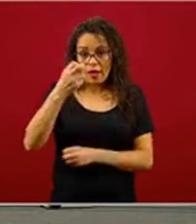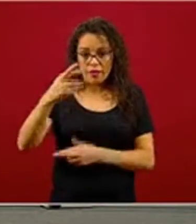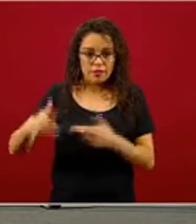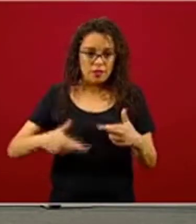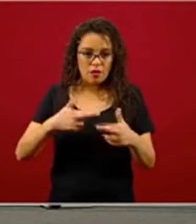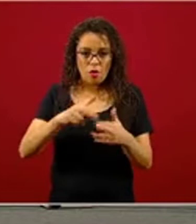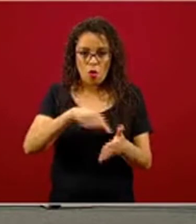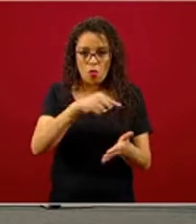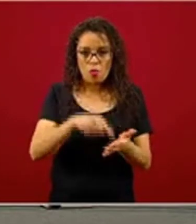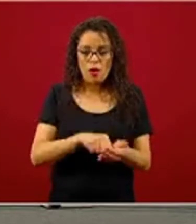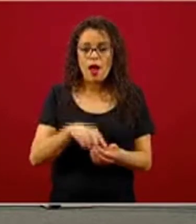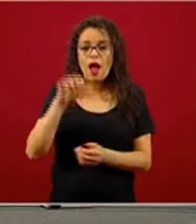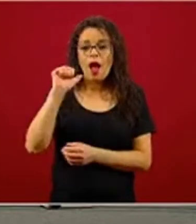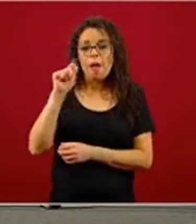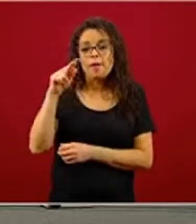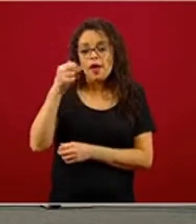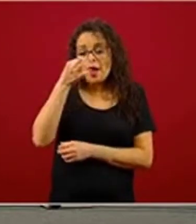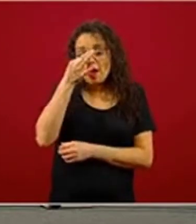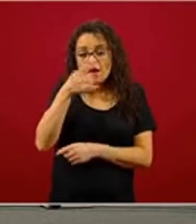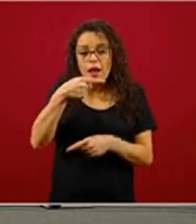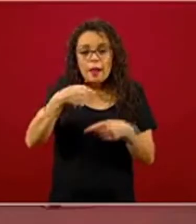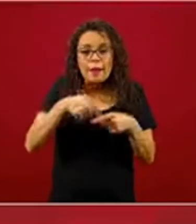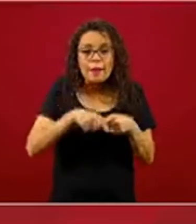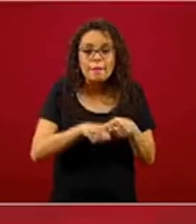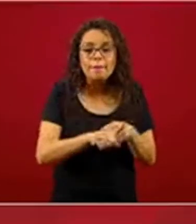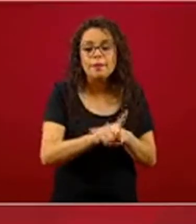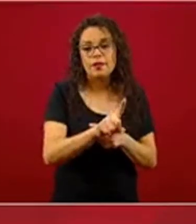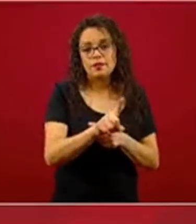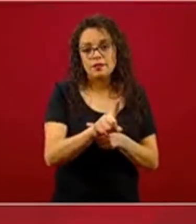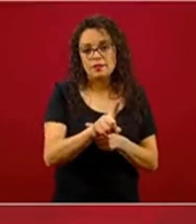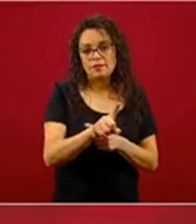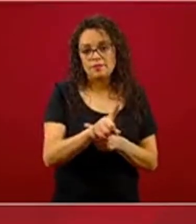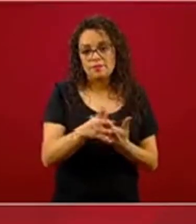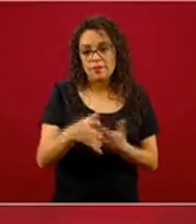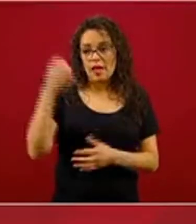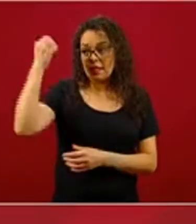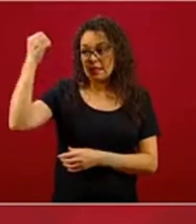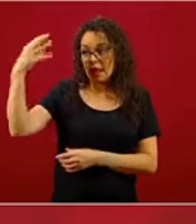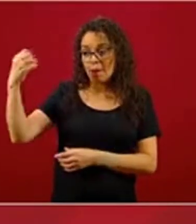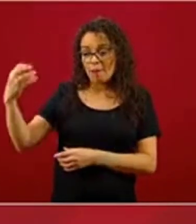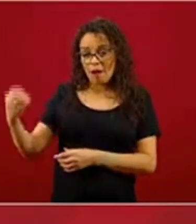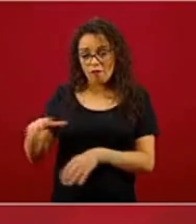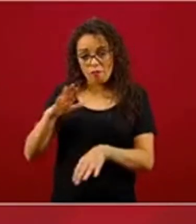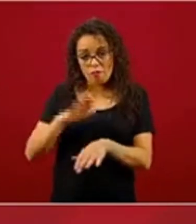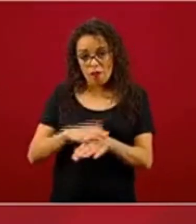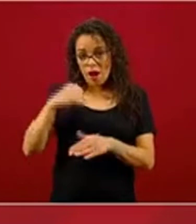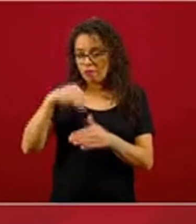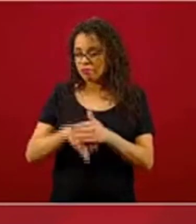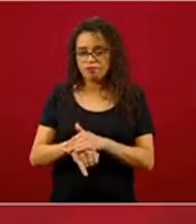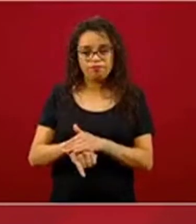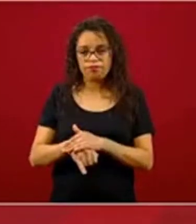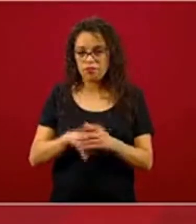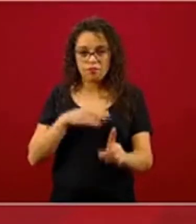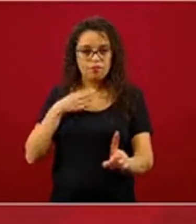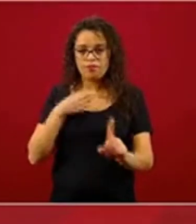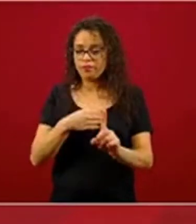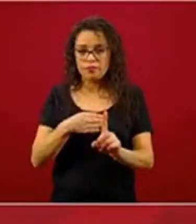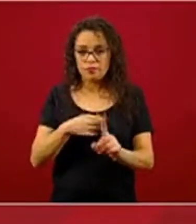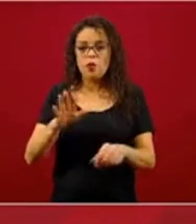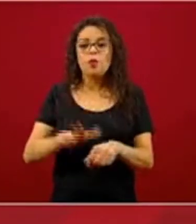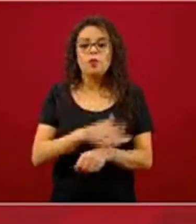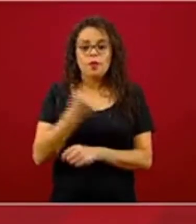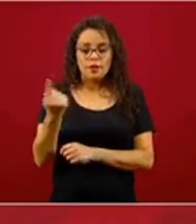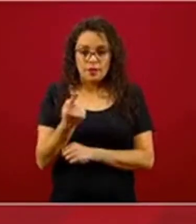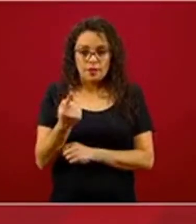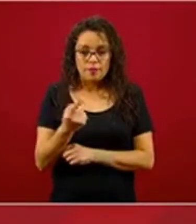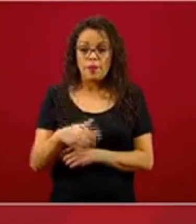va empezando. No les voy a dar detalles del semáforo en específico, porque tenemos planeado que precisamente